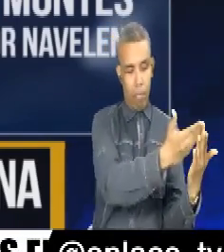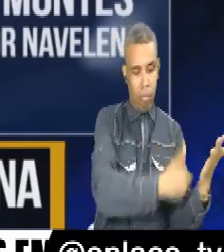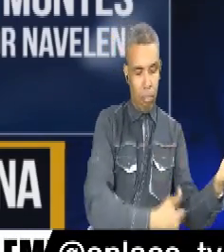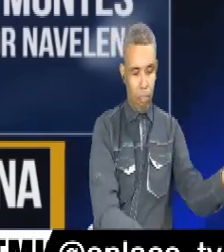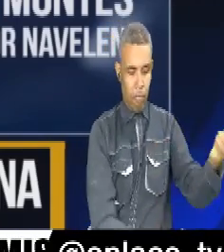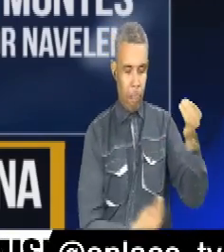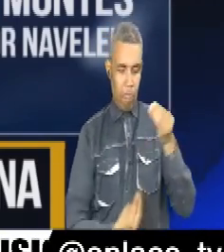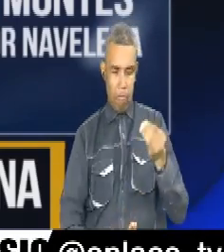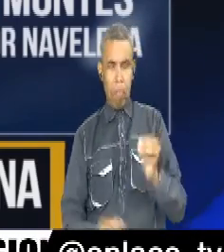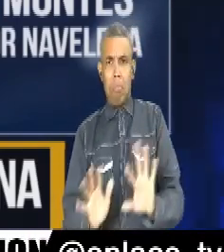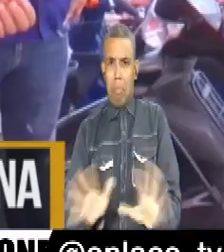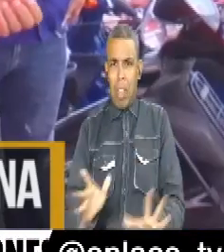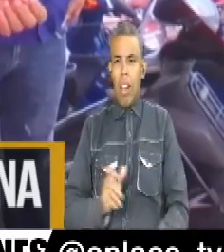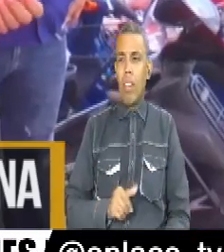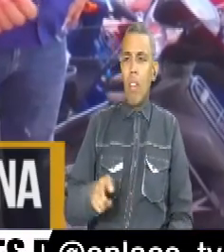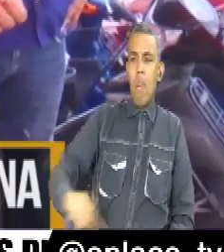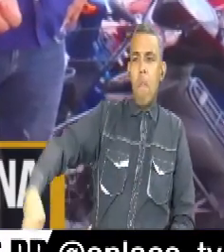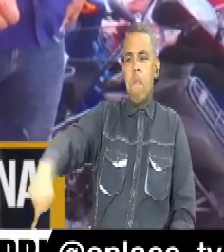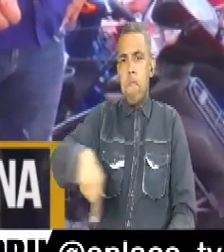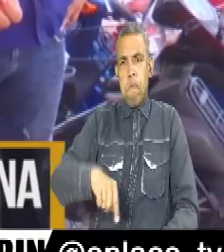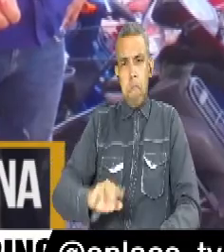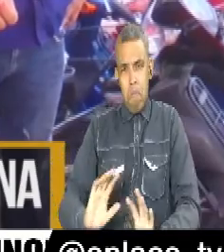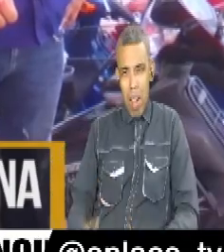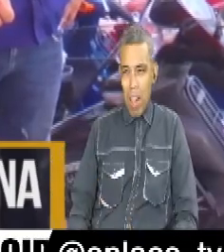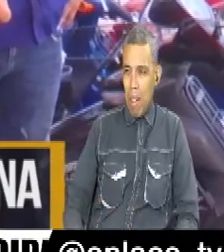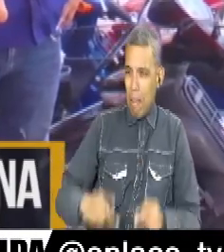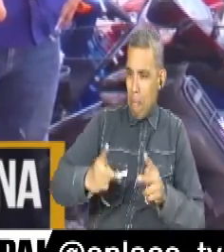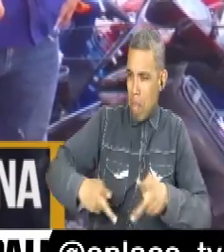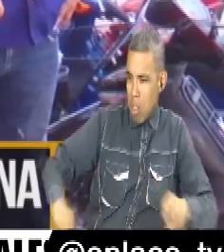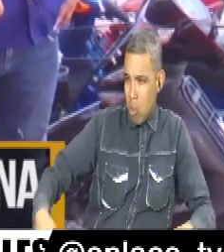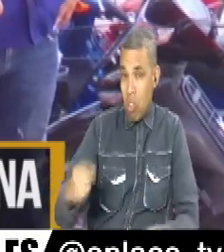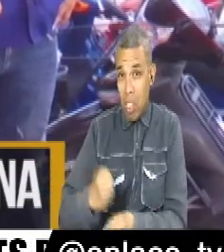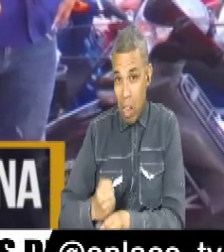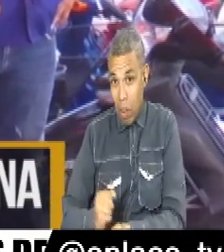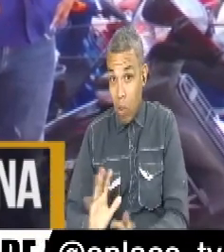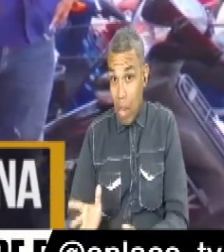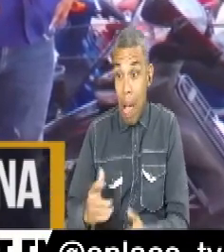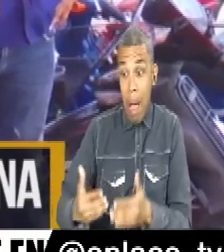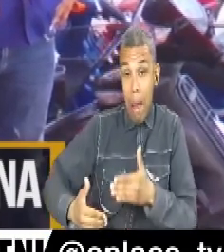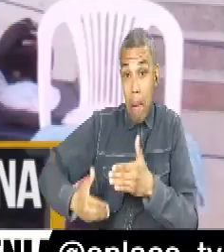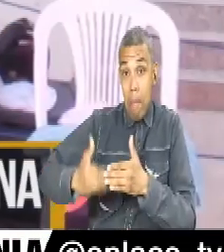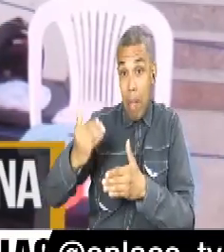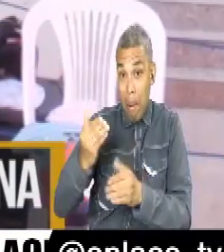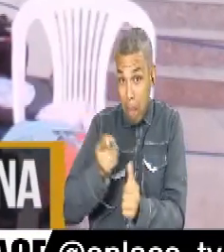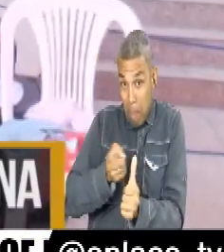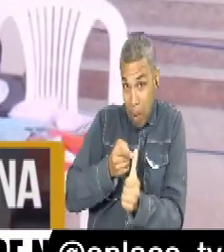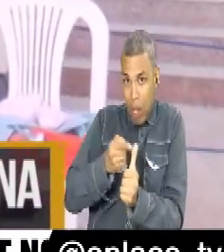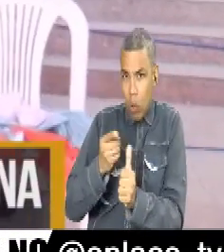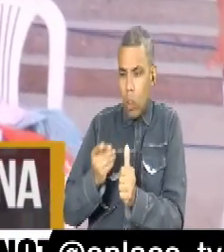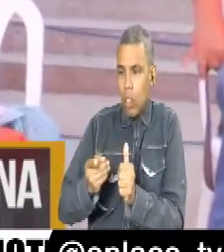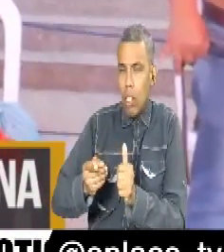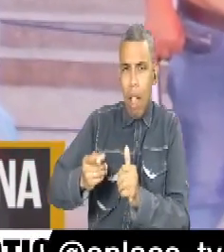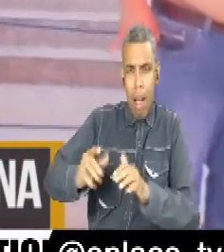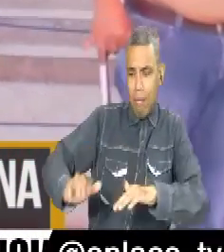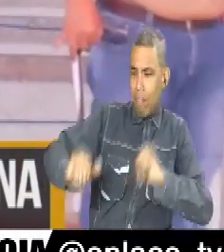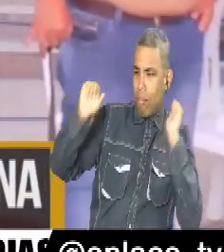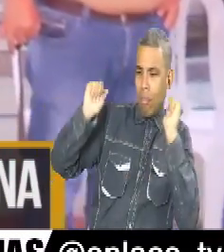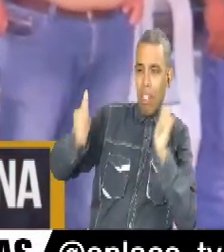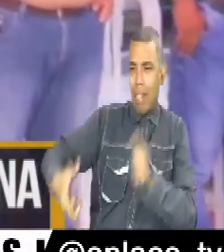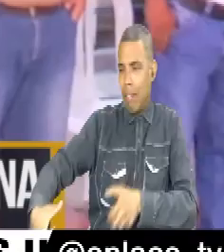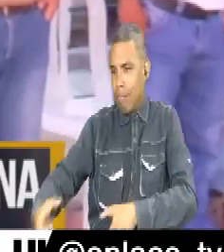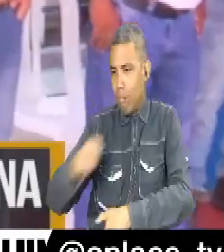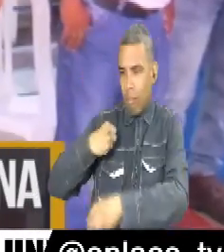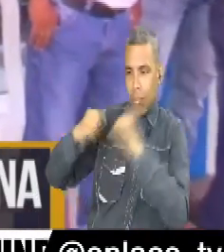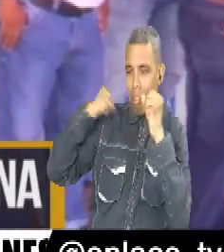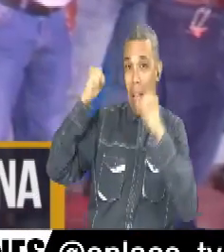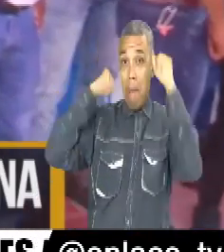las encontramos. Ya empezamos con todo el personal de Navelena a realizar esa jornada de aseo, limpieza y retirar las carpas y desbloquear y dejar